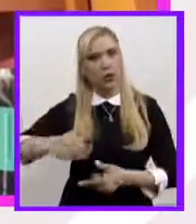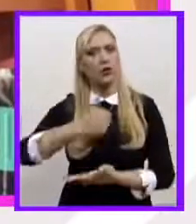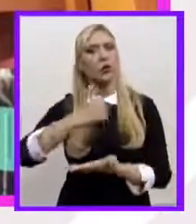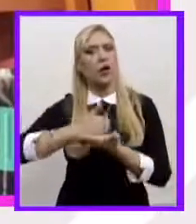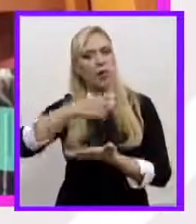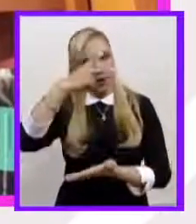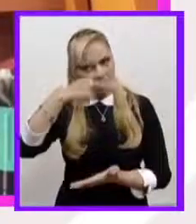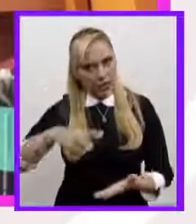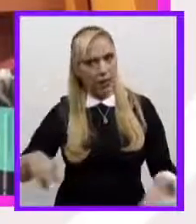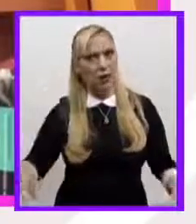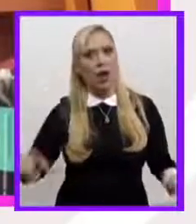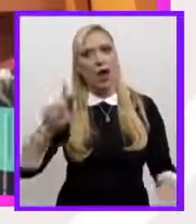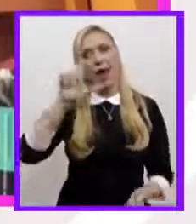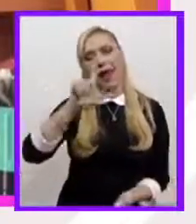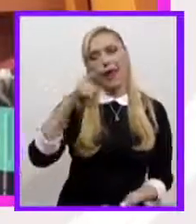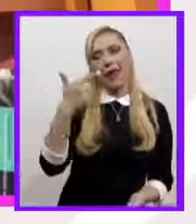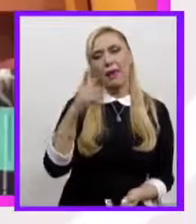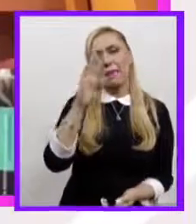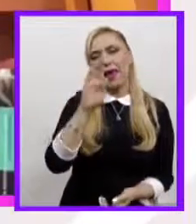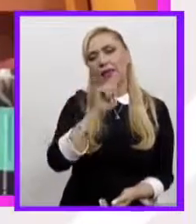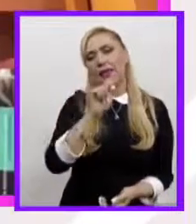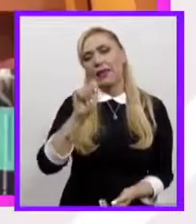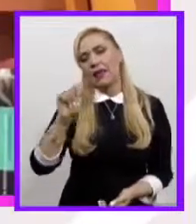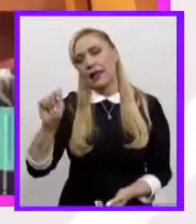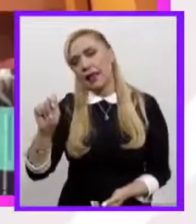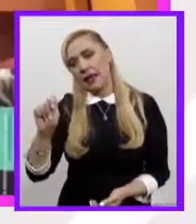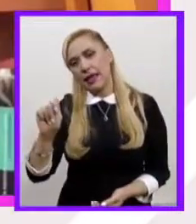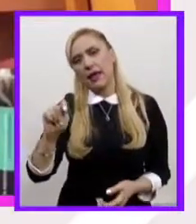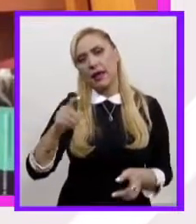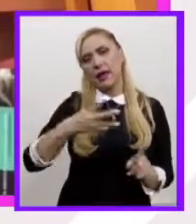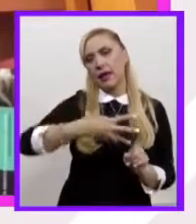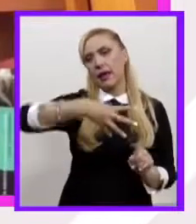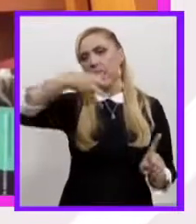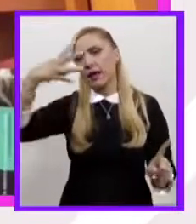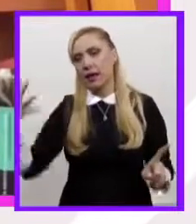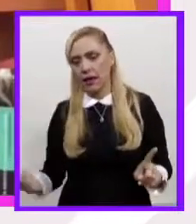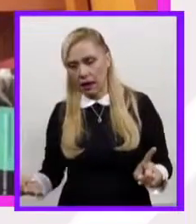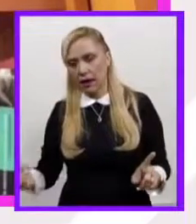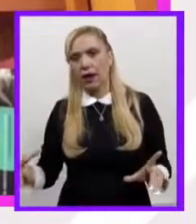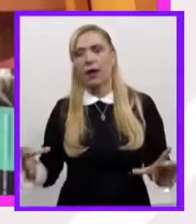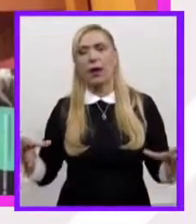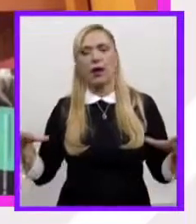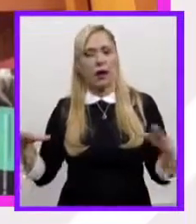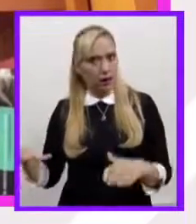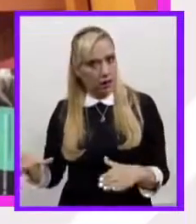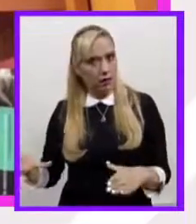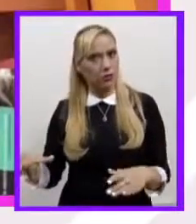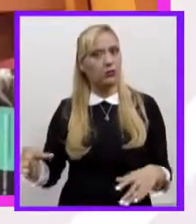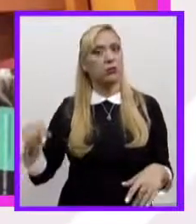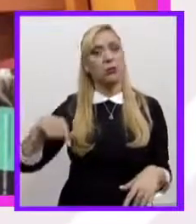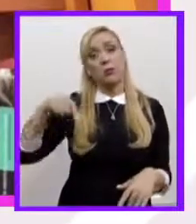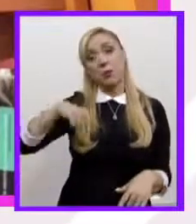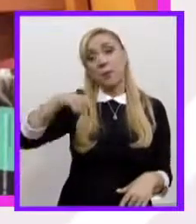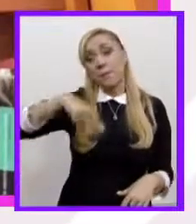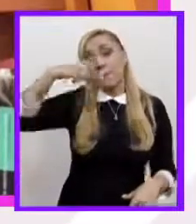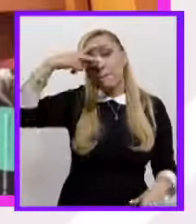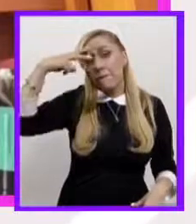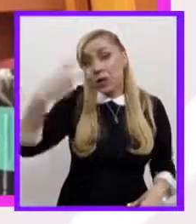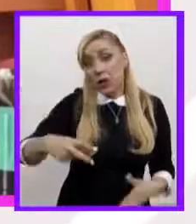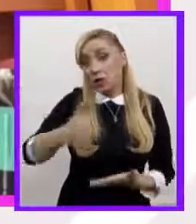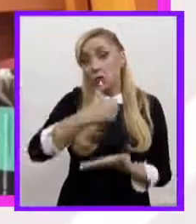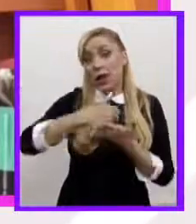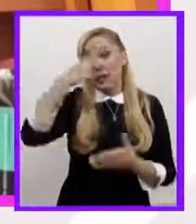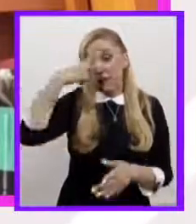México, LGBT era en específico sobre la diversidad sexual y de género, y donde México y especialmente la